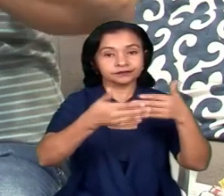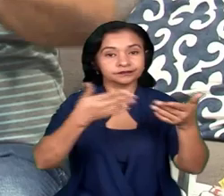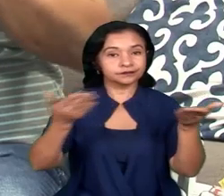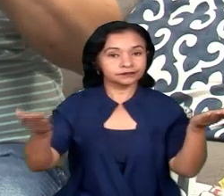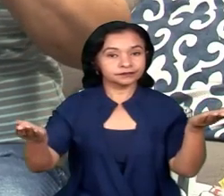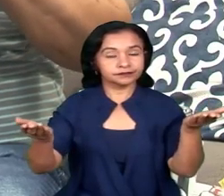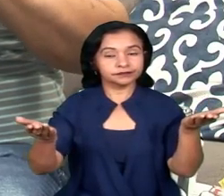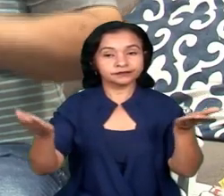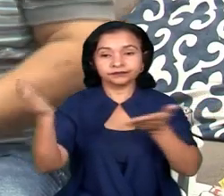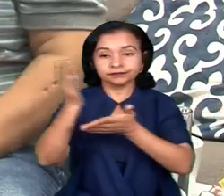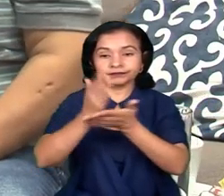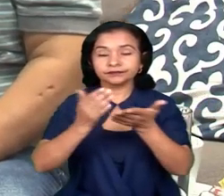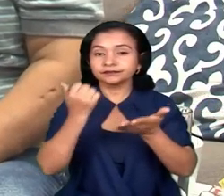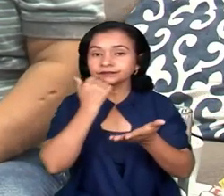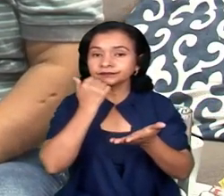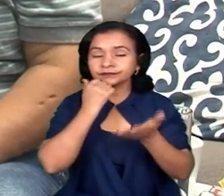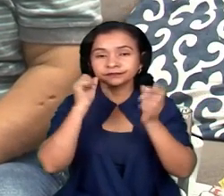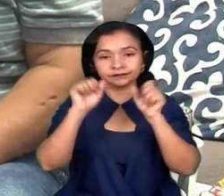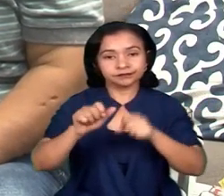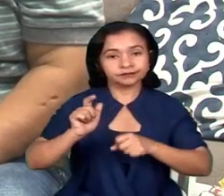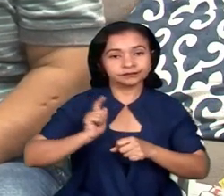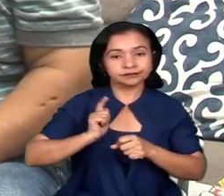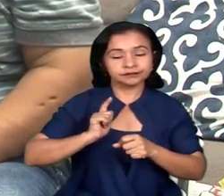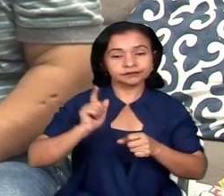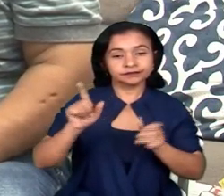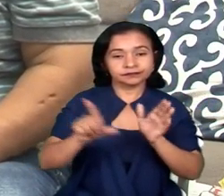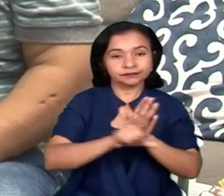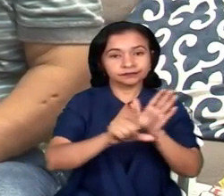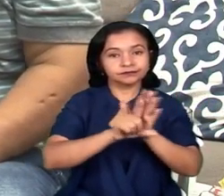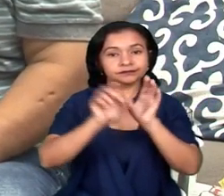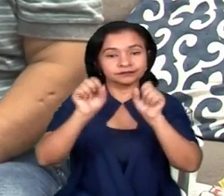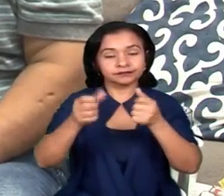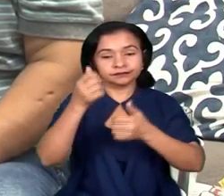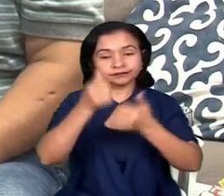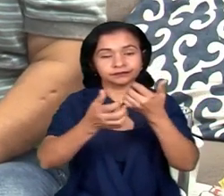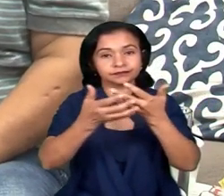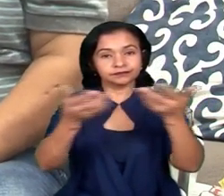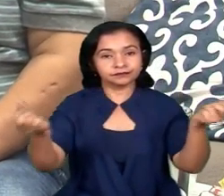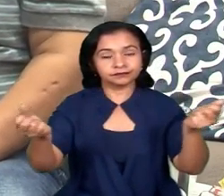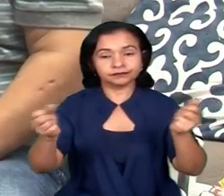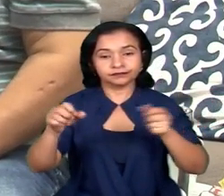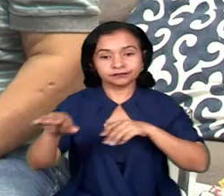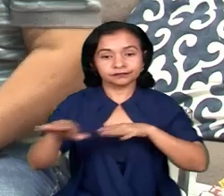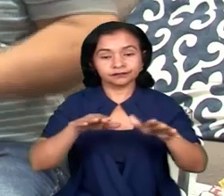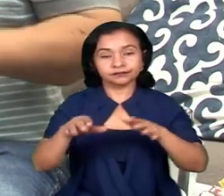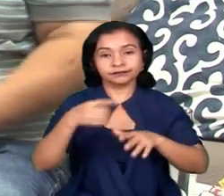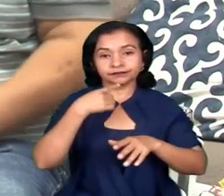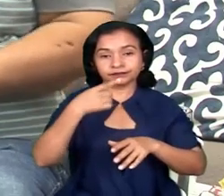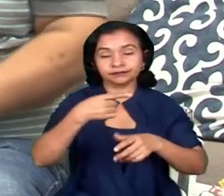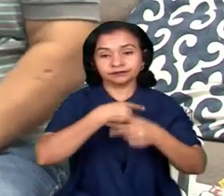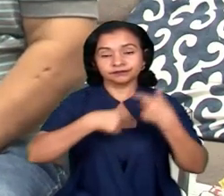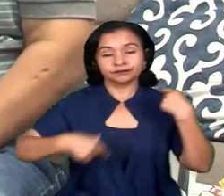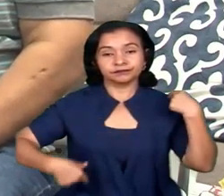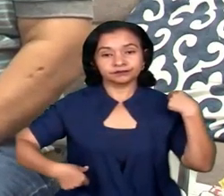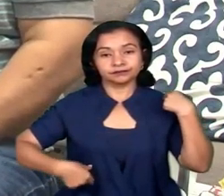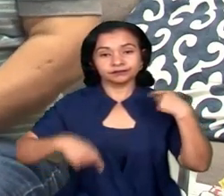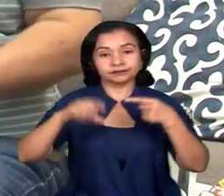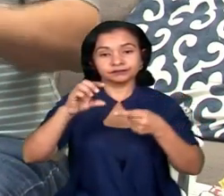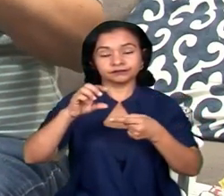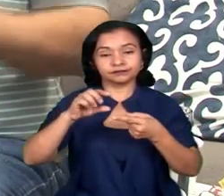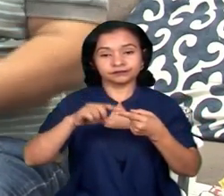te digo, errores pueden haber, pero están las vías legales para poder resolver eso. No puedo venir yo, que soy el presidente de